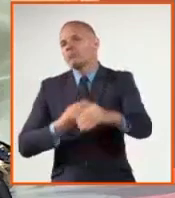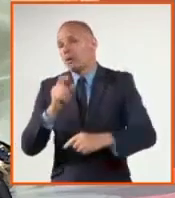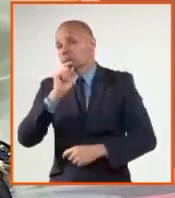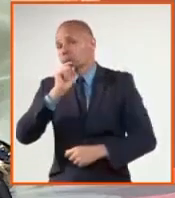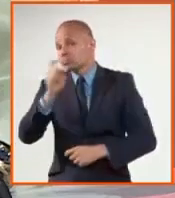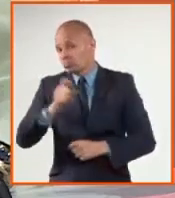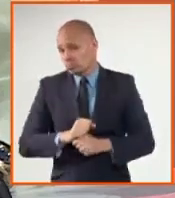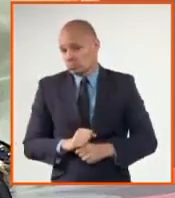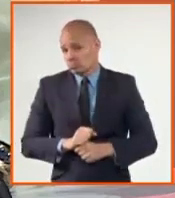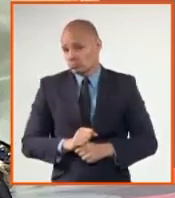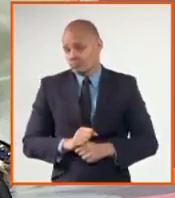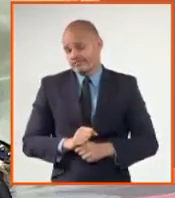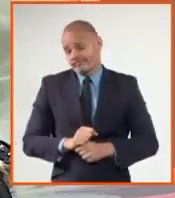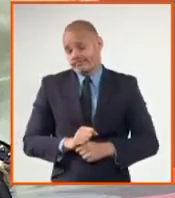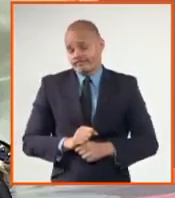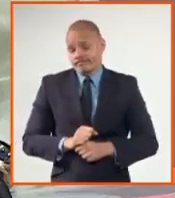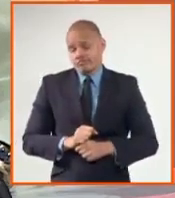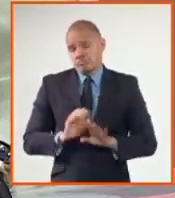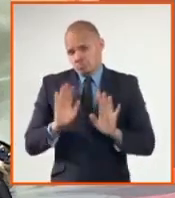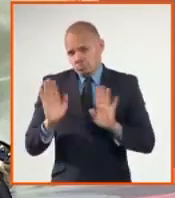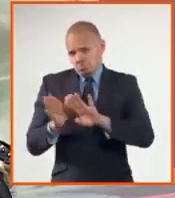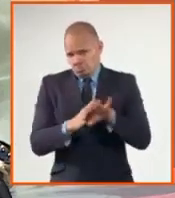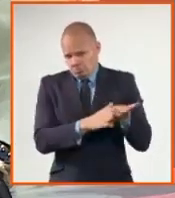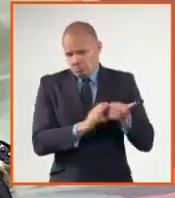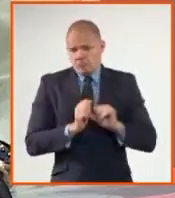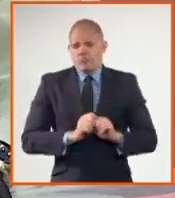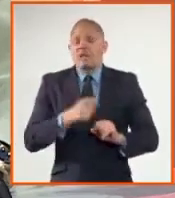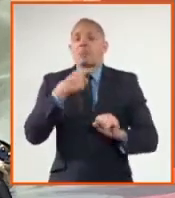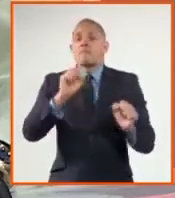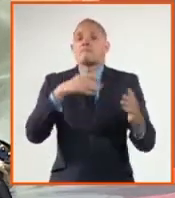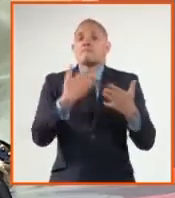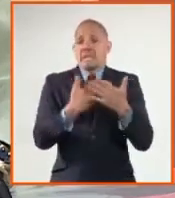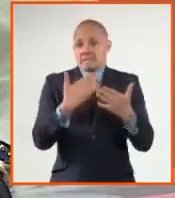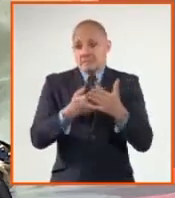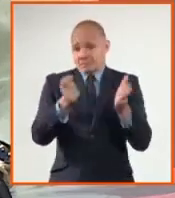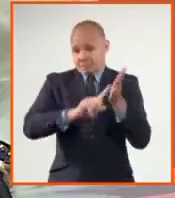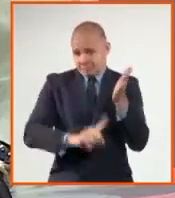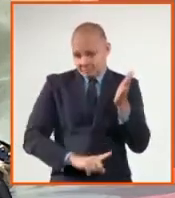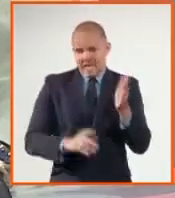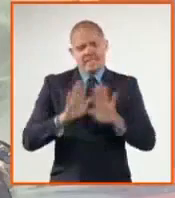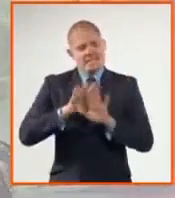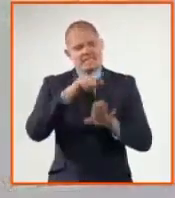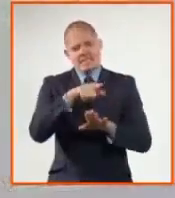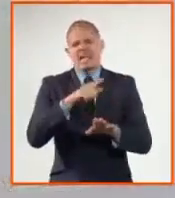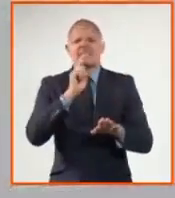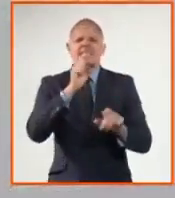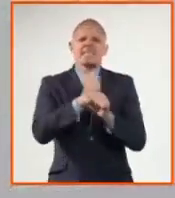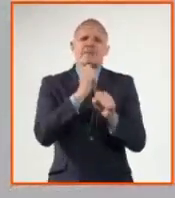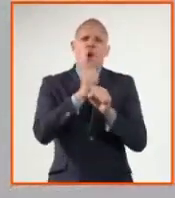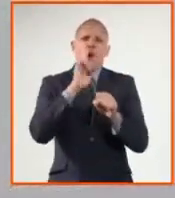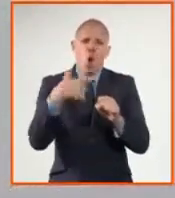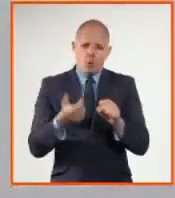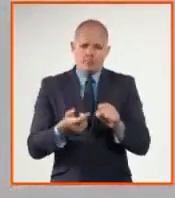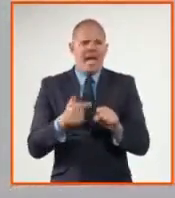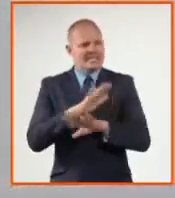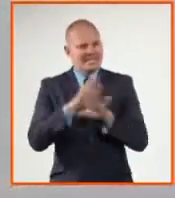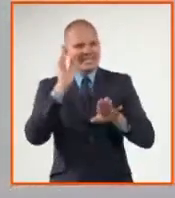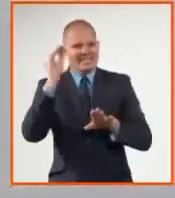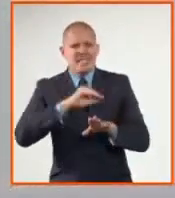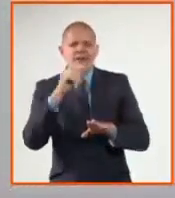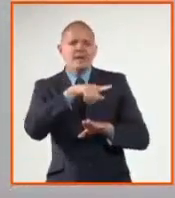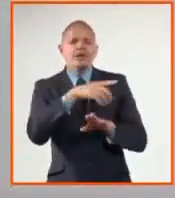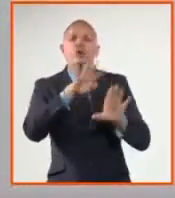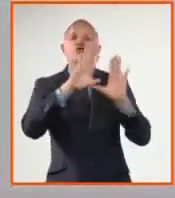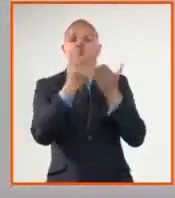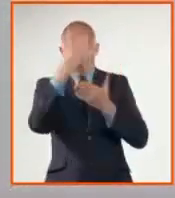decir que la unión eléctrica que no tiene un sistema de trabajo que todas las salidas imprevistas que ocurre en el sistema eléctrico nacional y las